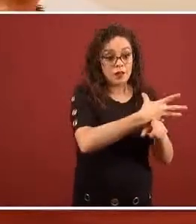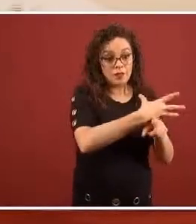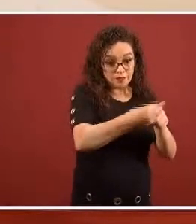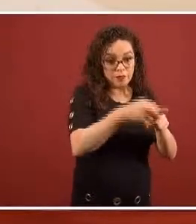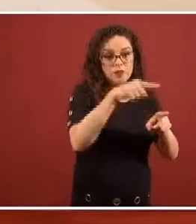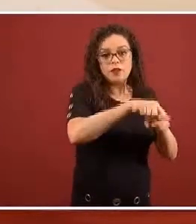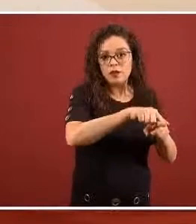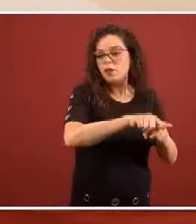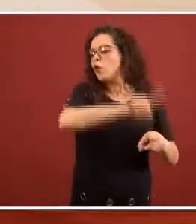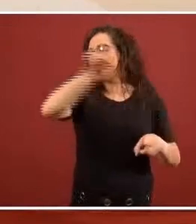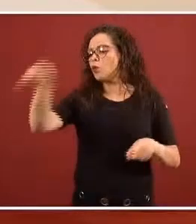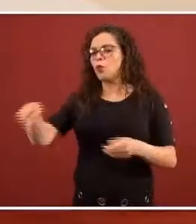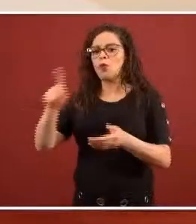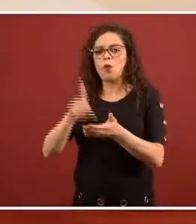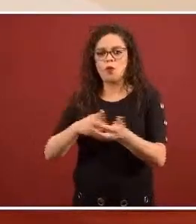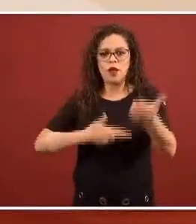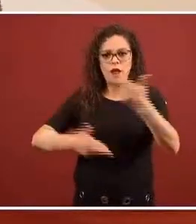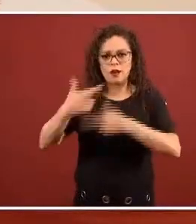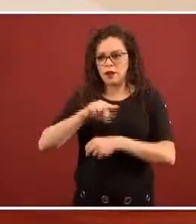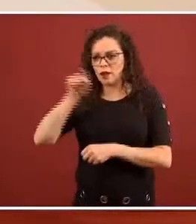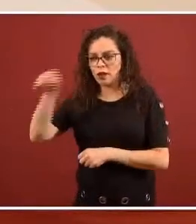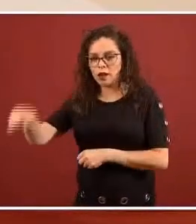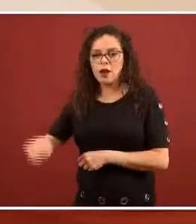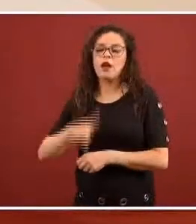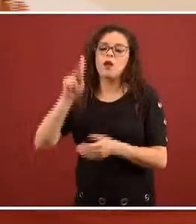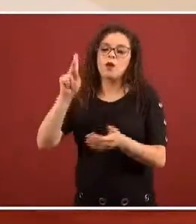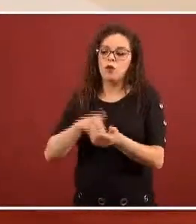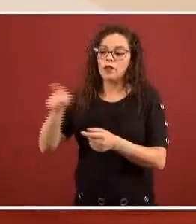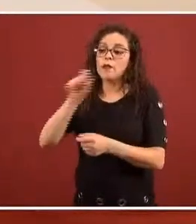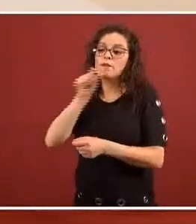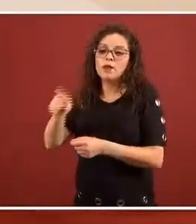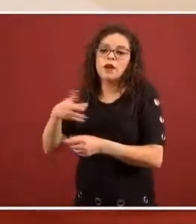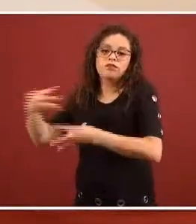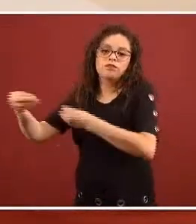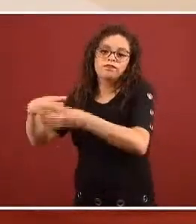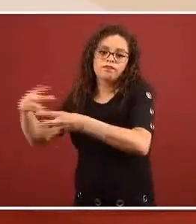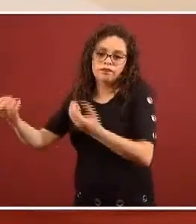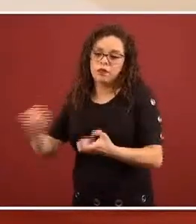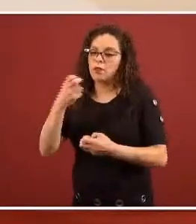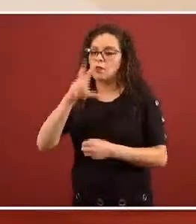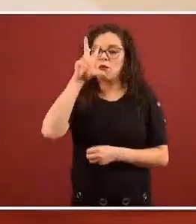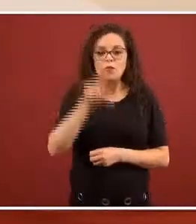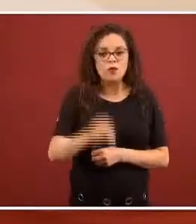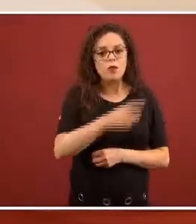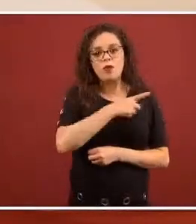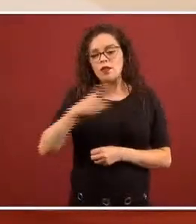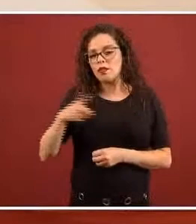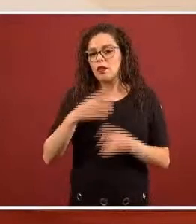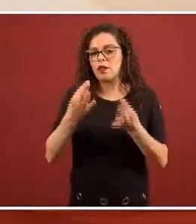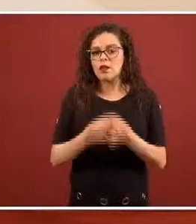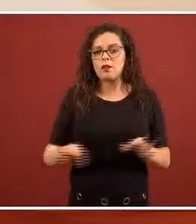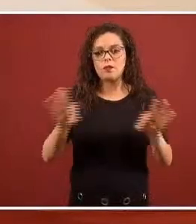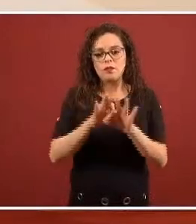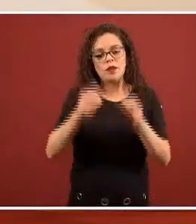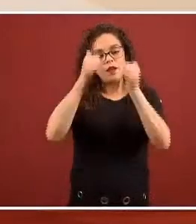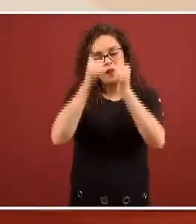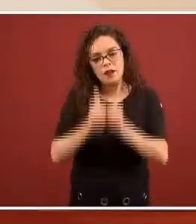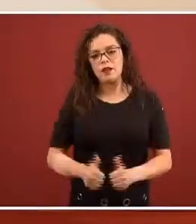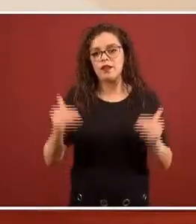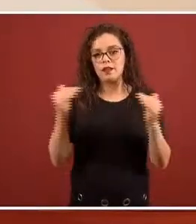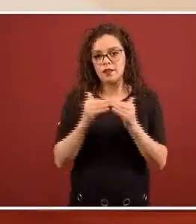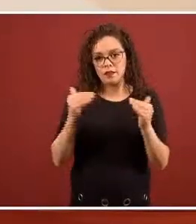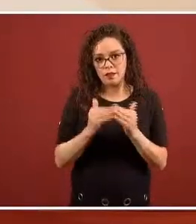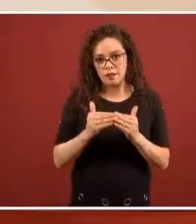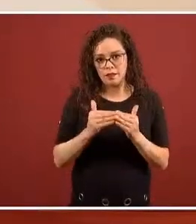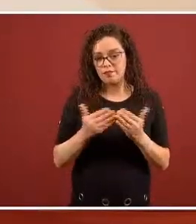se requiere quedarse en casa, pero a nivel territorial segmentar estas intensidades de transmisión.